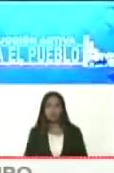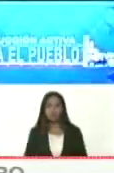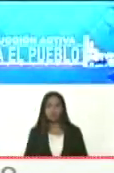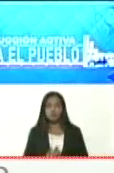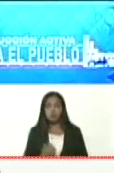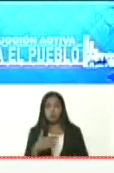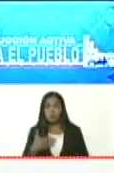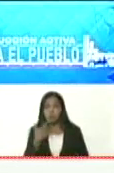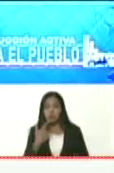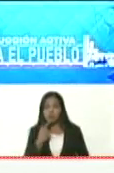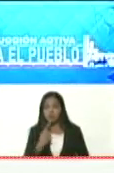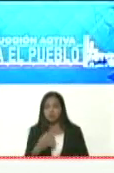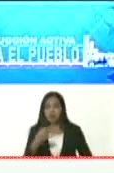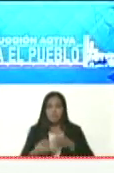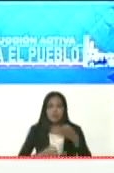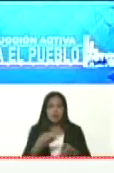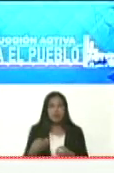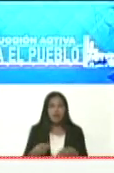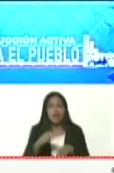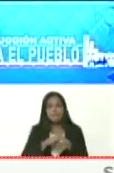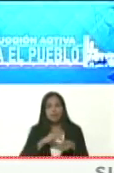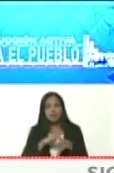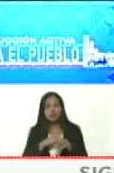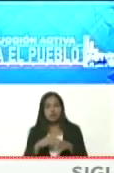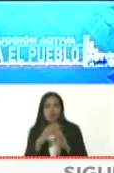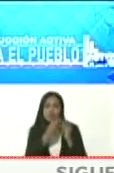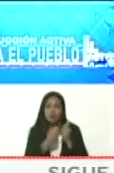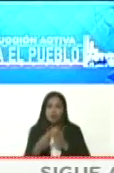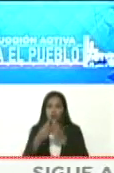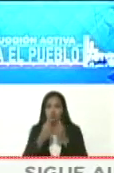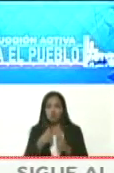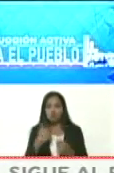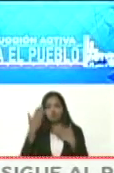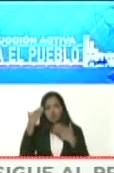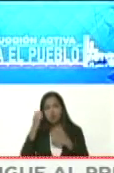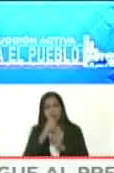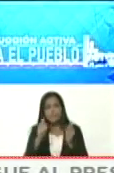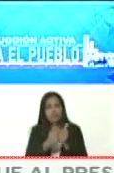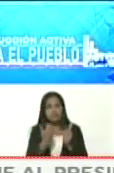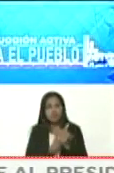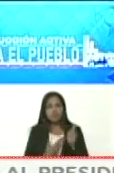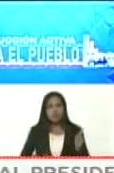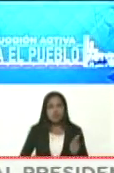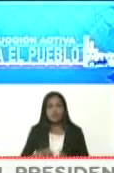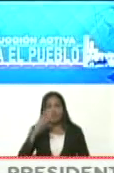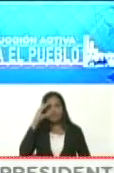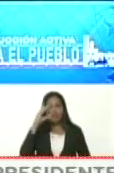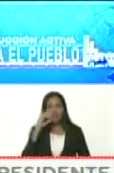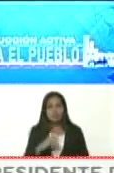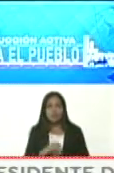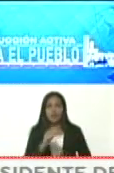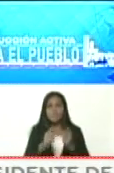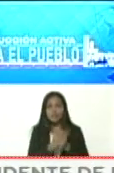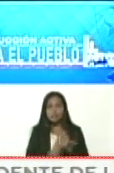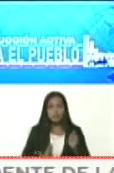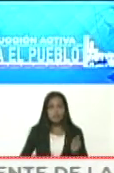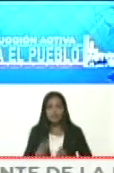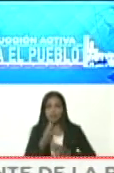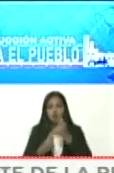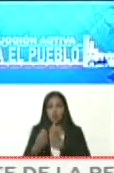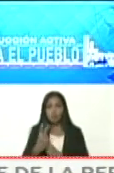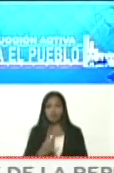les puedo decir, aquí están los ministros de la economía, ya saludé a la vicepresidenta ejecutiva, Delcy Rodríguez, al vicepresidente de